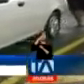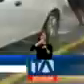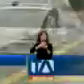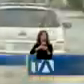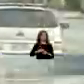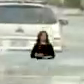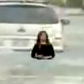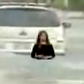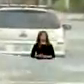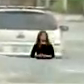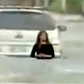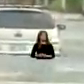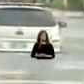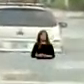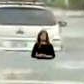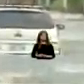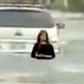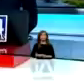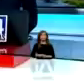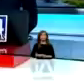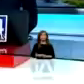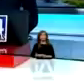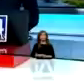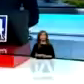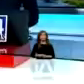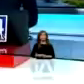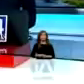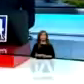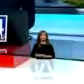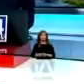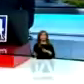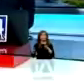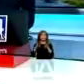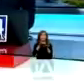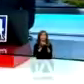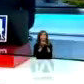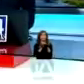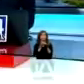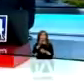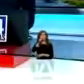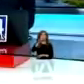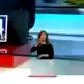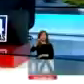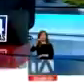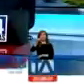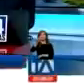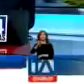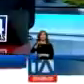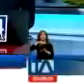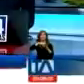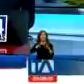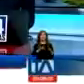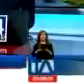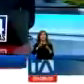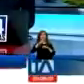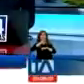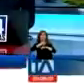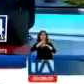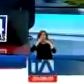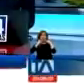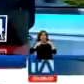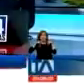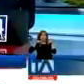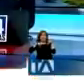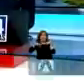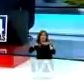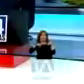mes. Joana Ramos, 24 horas. En el cantón Vinces, en la provincia de Los Ríos, las autoridades declararon la zona